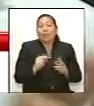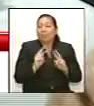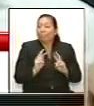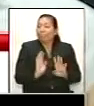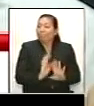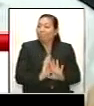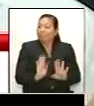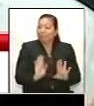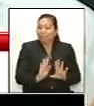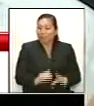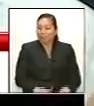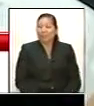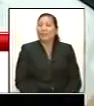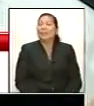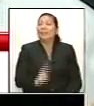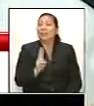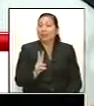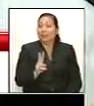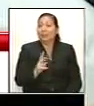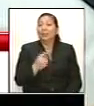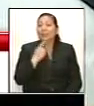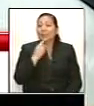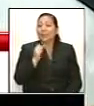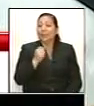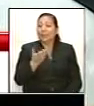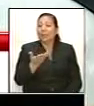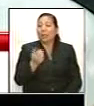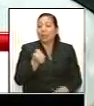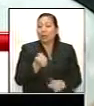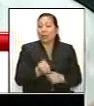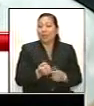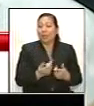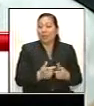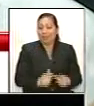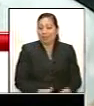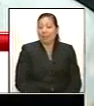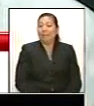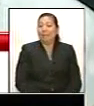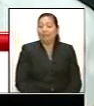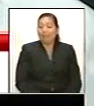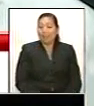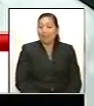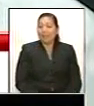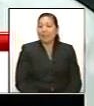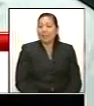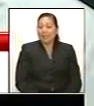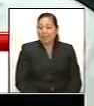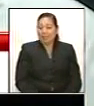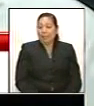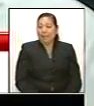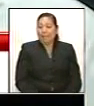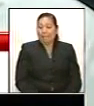vemos propiamente. Se ve el delito primigenio, que es contra la libertad.